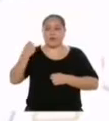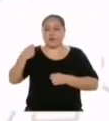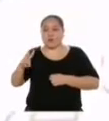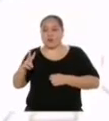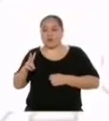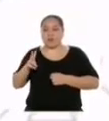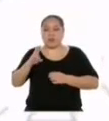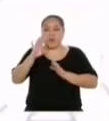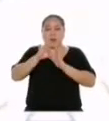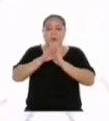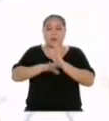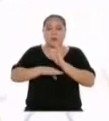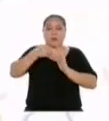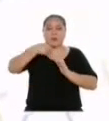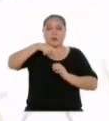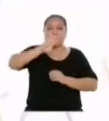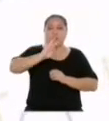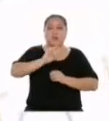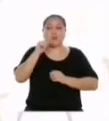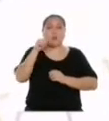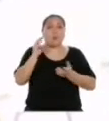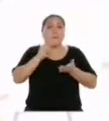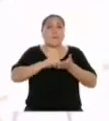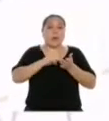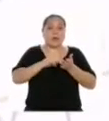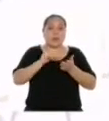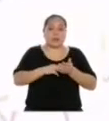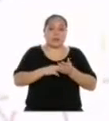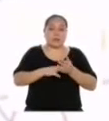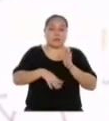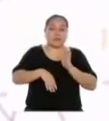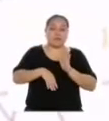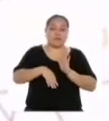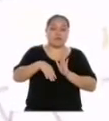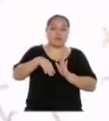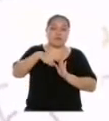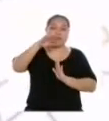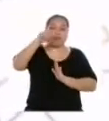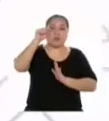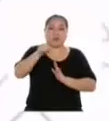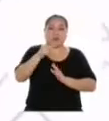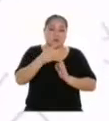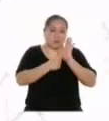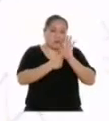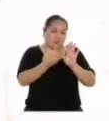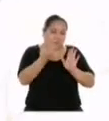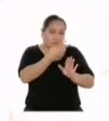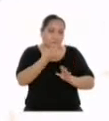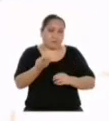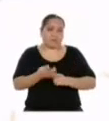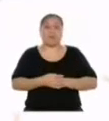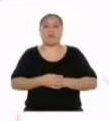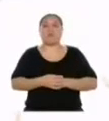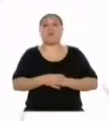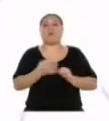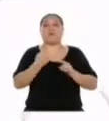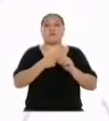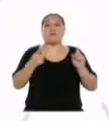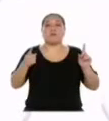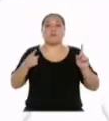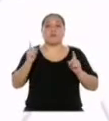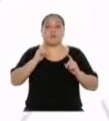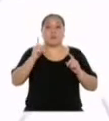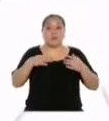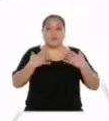años a menos de 18, tiene la mayor frecuencia. Es la barra más alta, como se puede apreciar. Sin embargo,